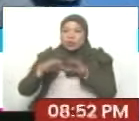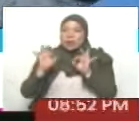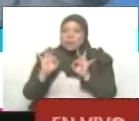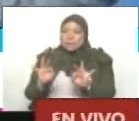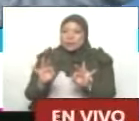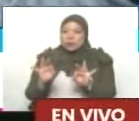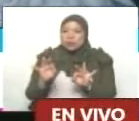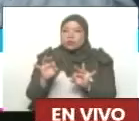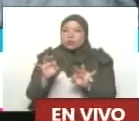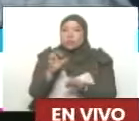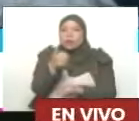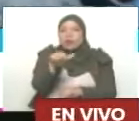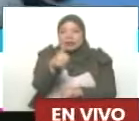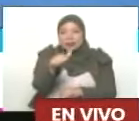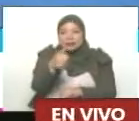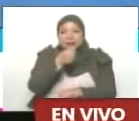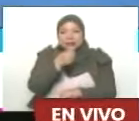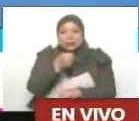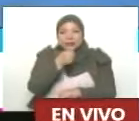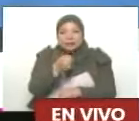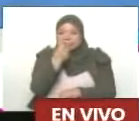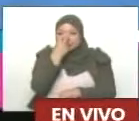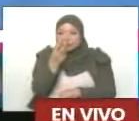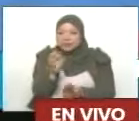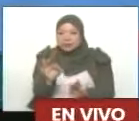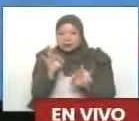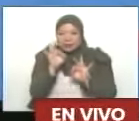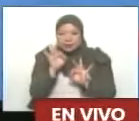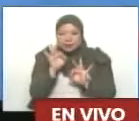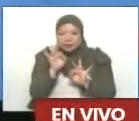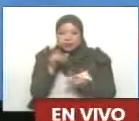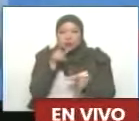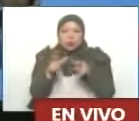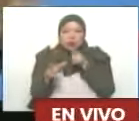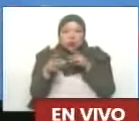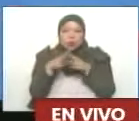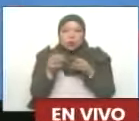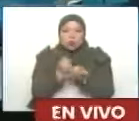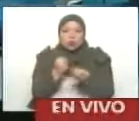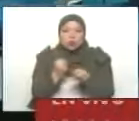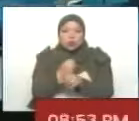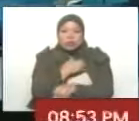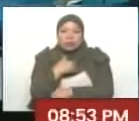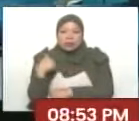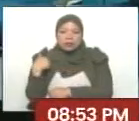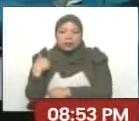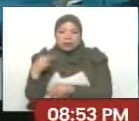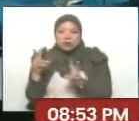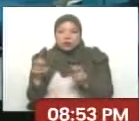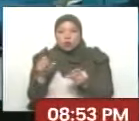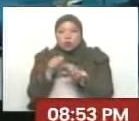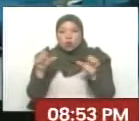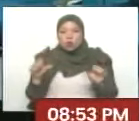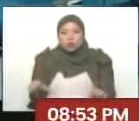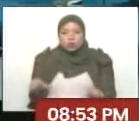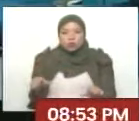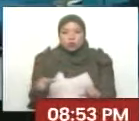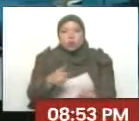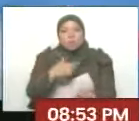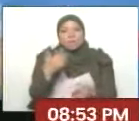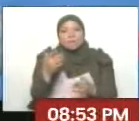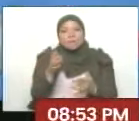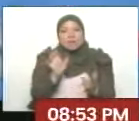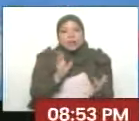especial con 10 periodistas invitados especiales que han preguntado todo lo que han querido. Un nuevo segmento, Cara a